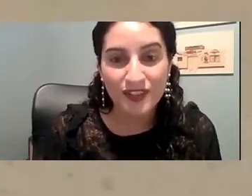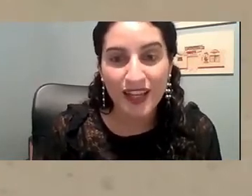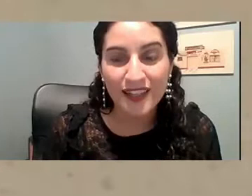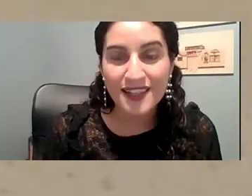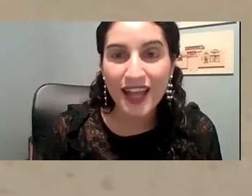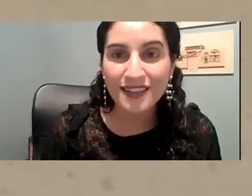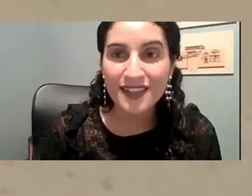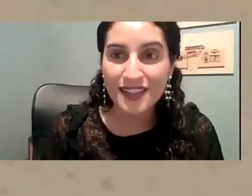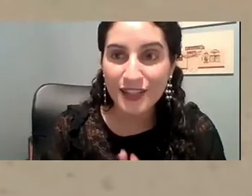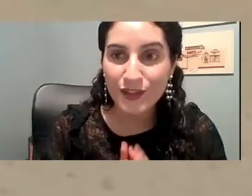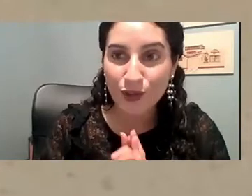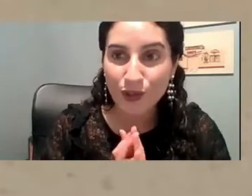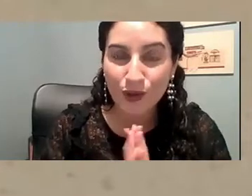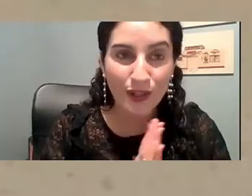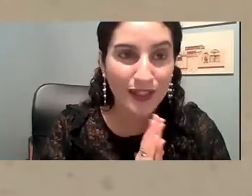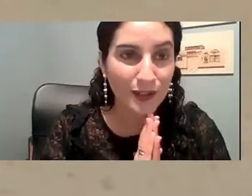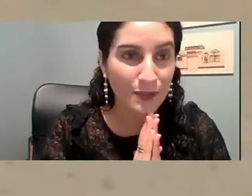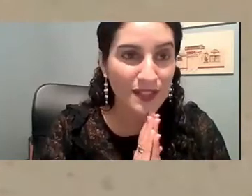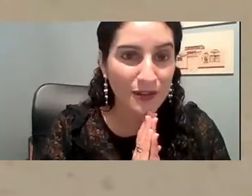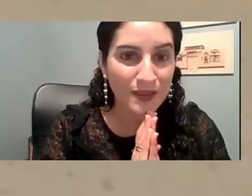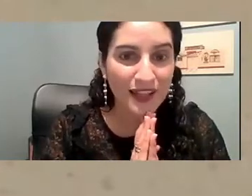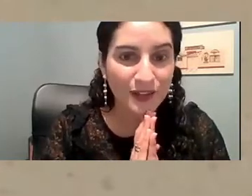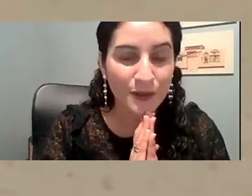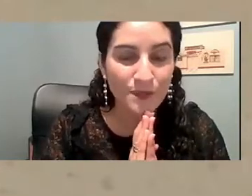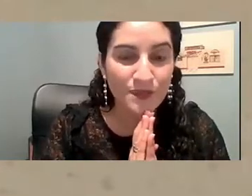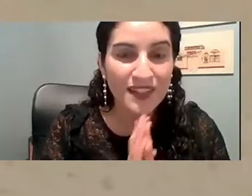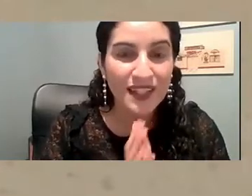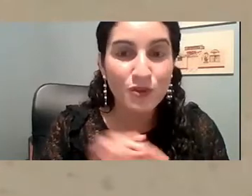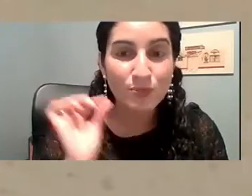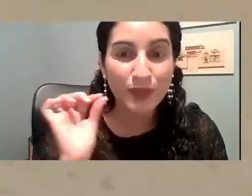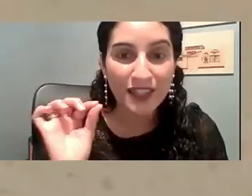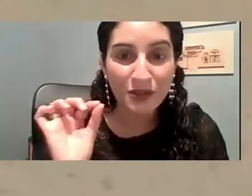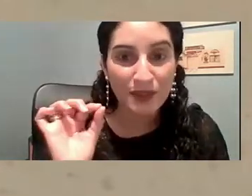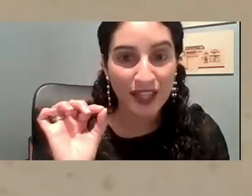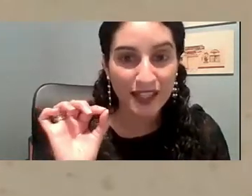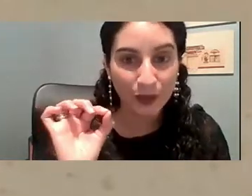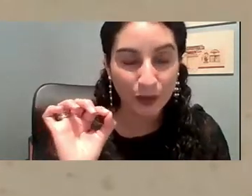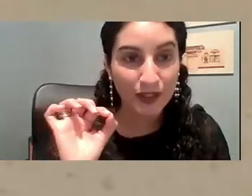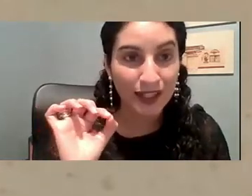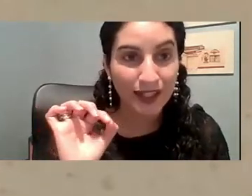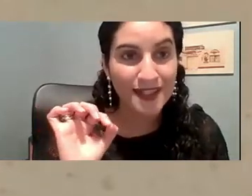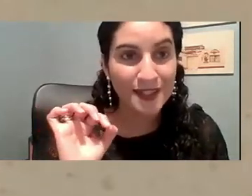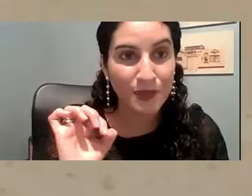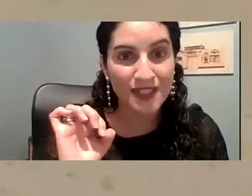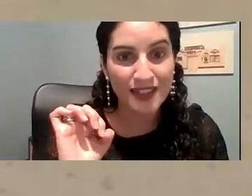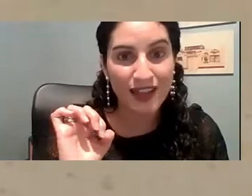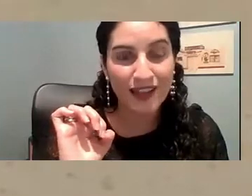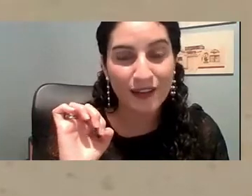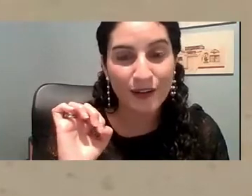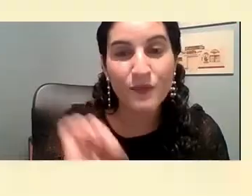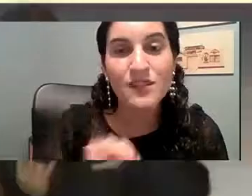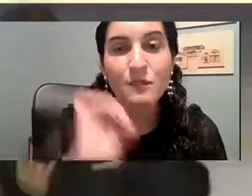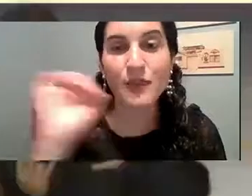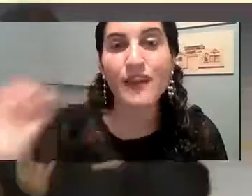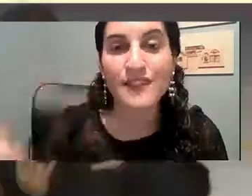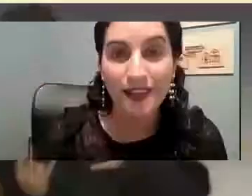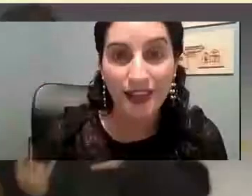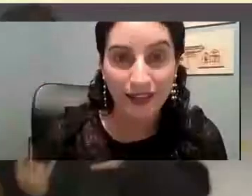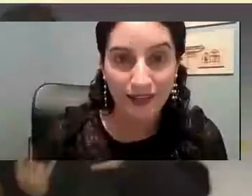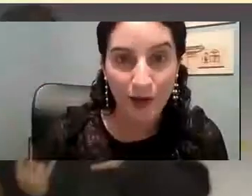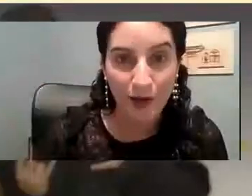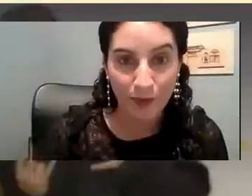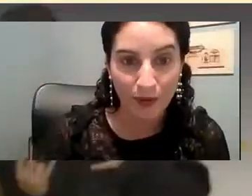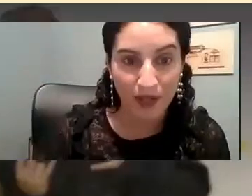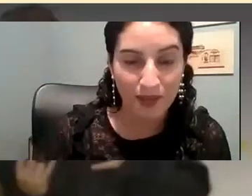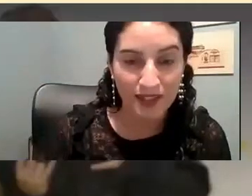los detalles. Antes de eso, Jorge, creo me está olvidando, tenemos un pequeño videíto en el que se muestra cómo se puede